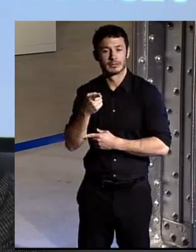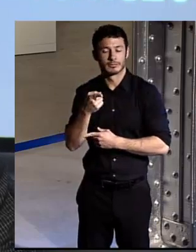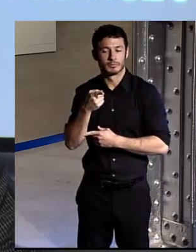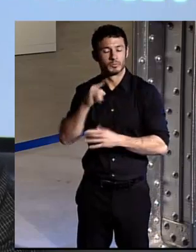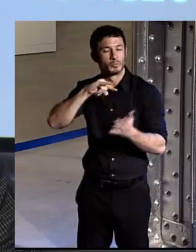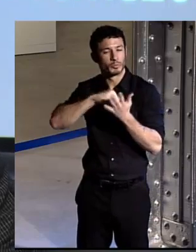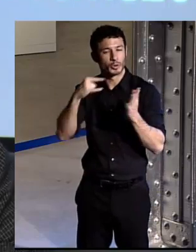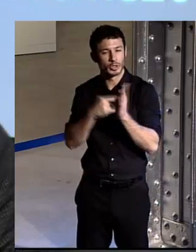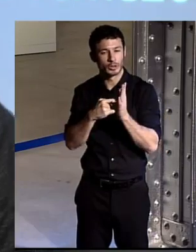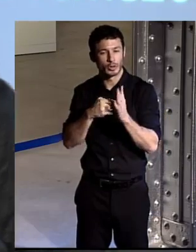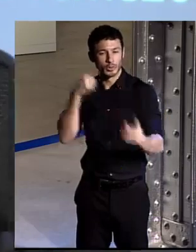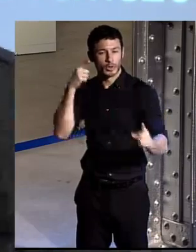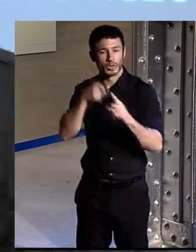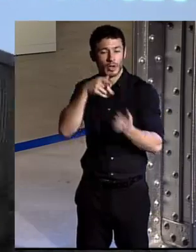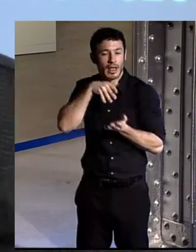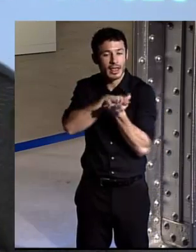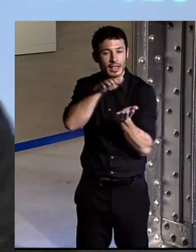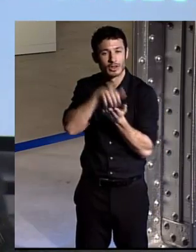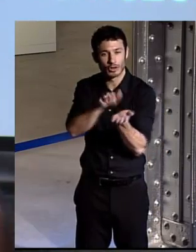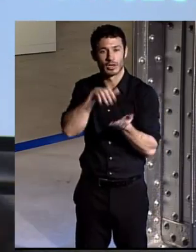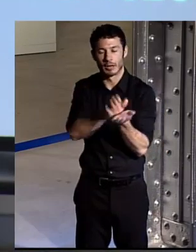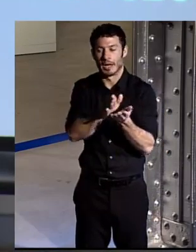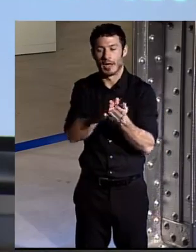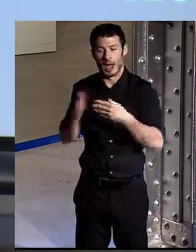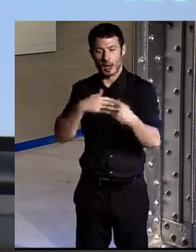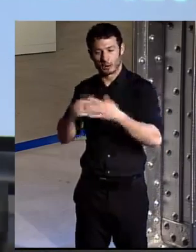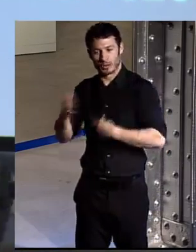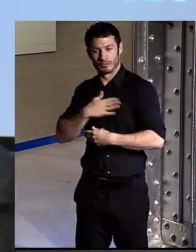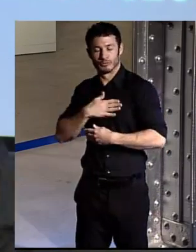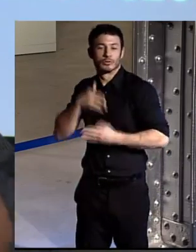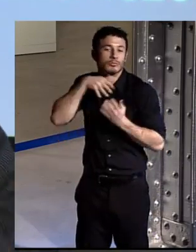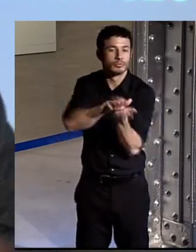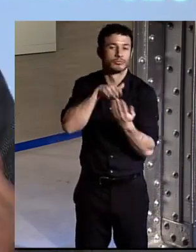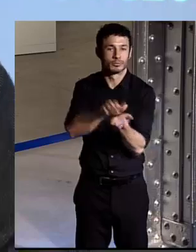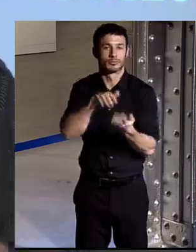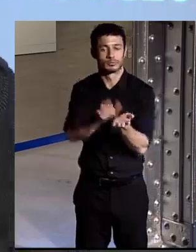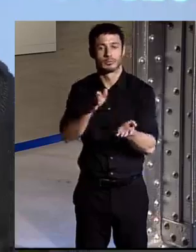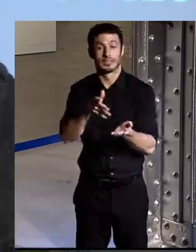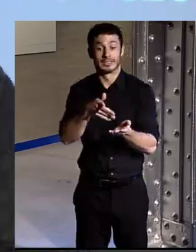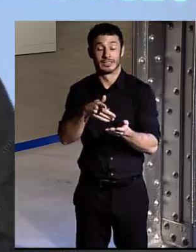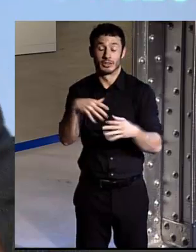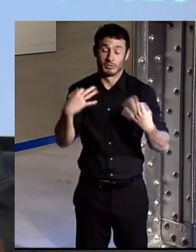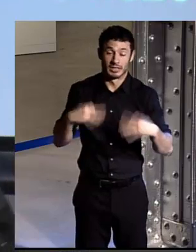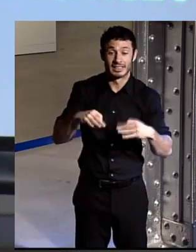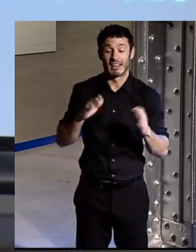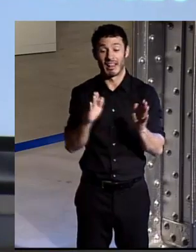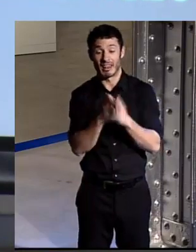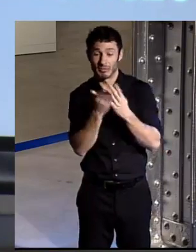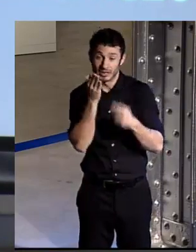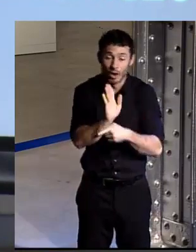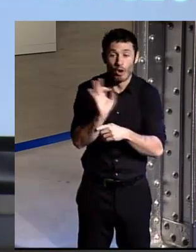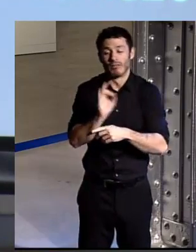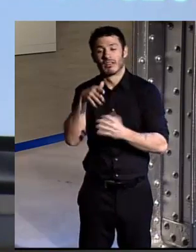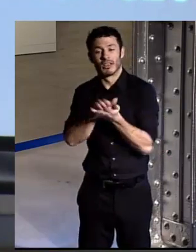hacer una editorial para publicar los libros de nuestros autores, pero como las presentaciones de editoriales y libros suelen ser un rollazo, hemos